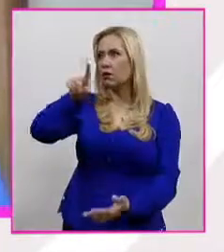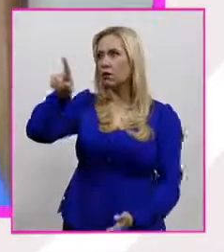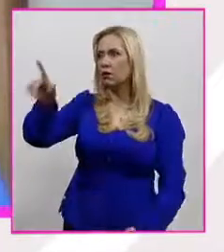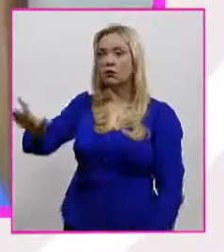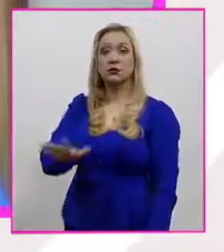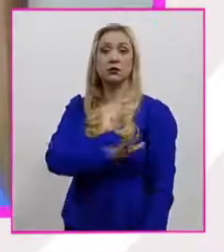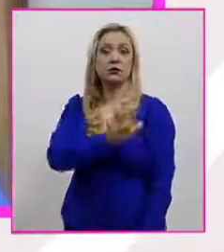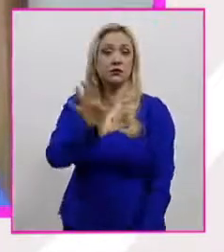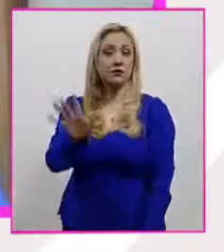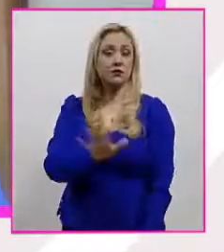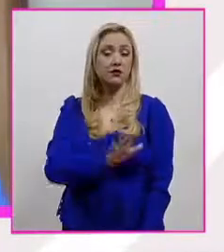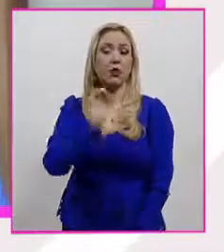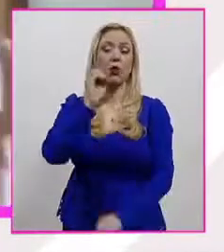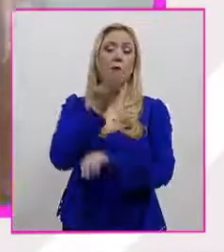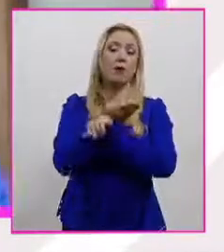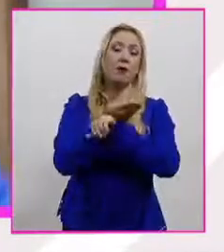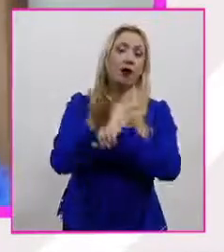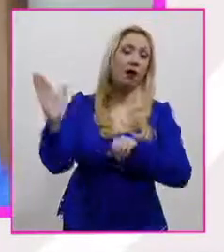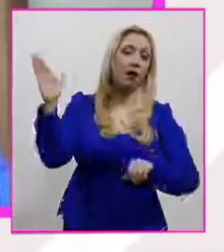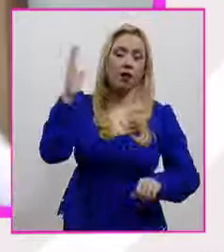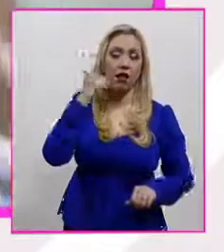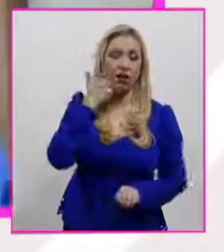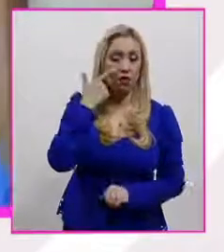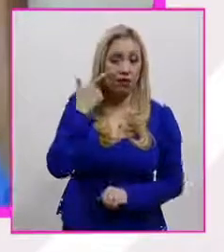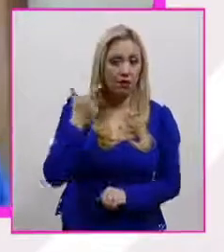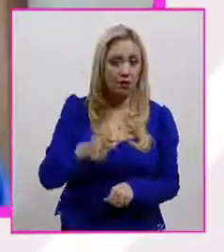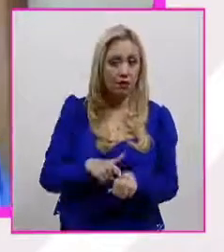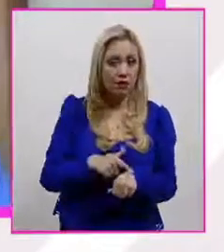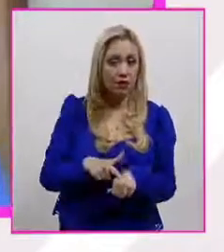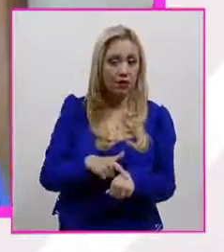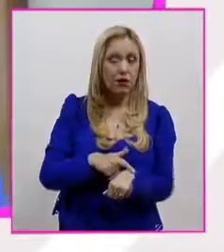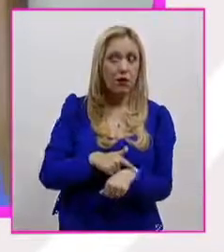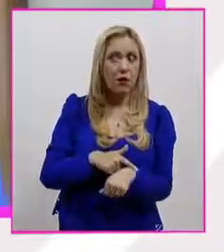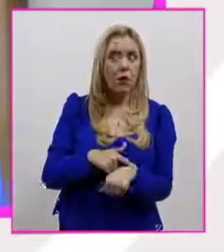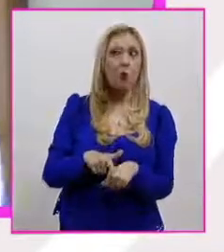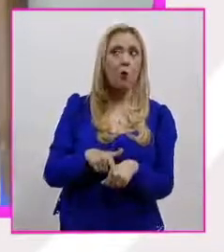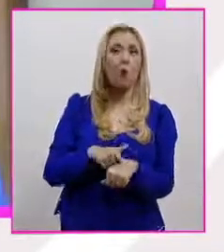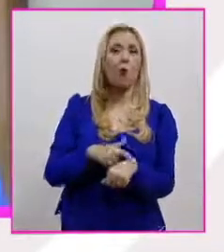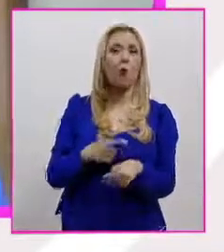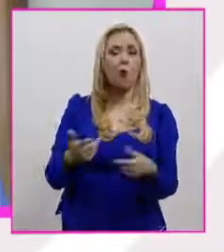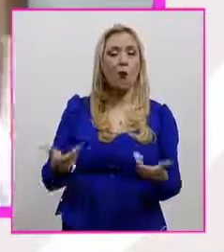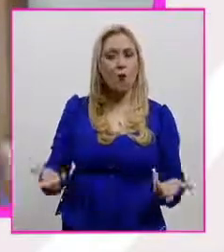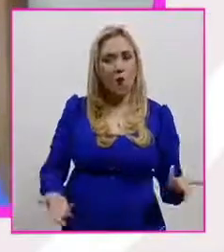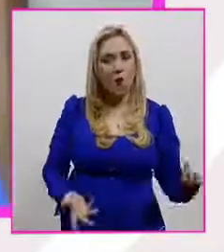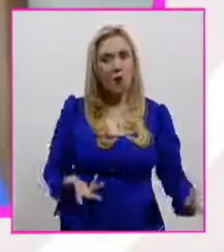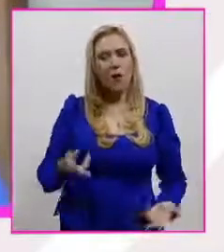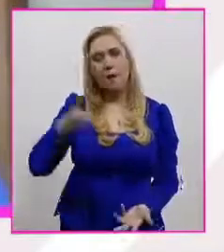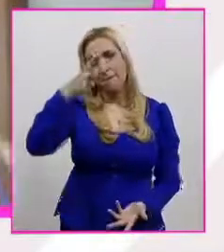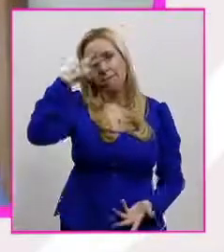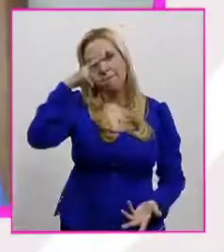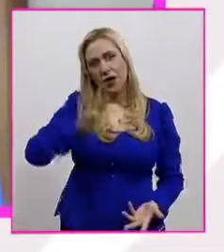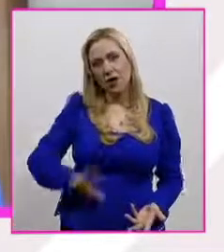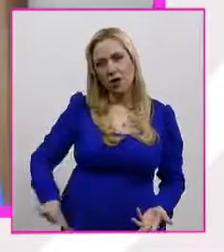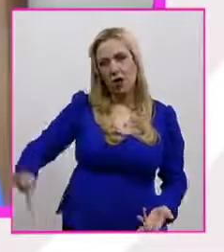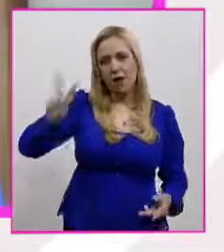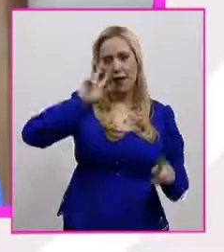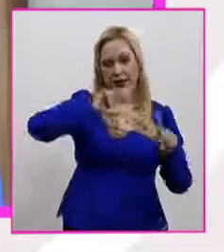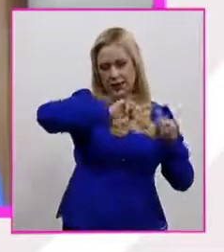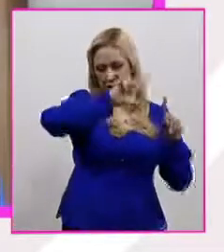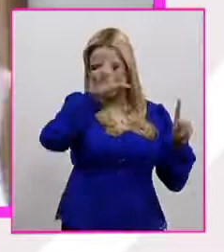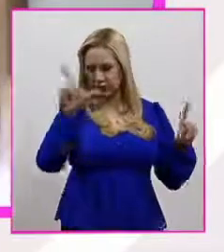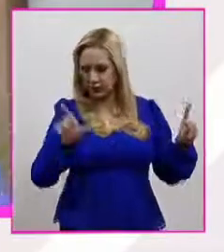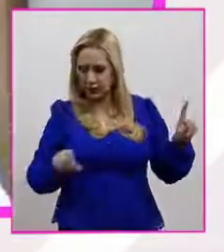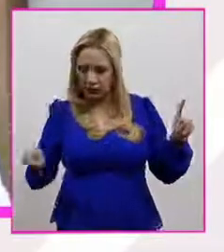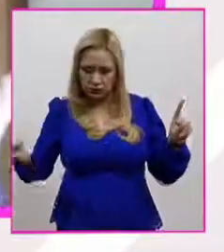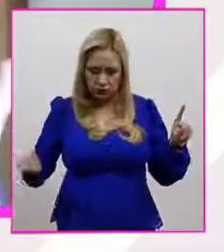claro. Ahora, si analizamos cómo se compone la población mexicana por sus tonalidades de piel, lo